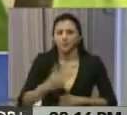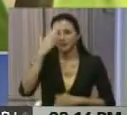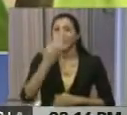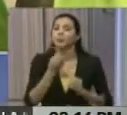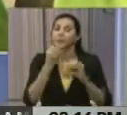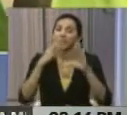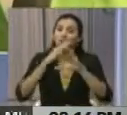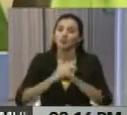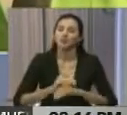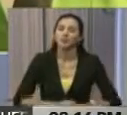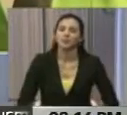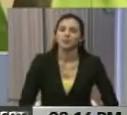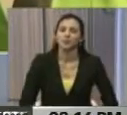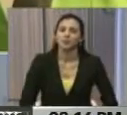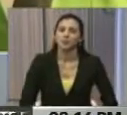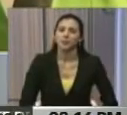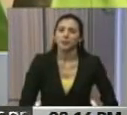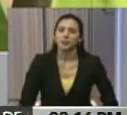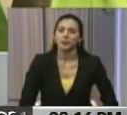noches.